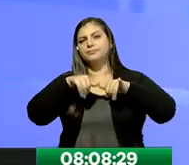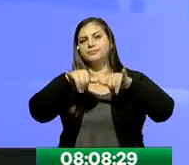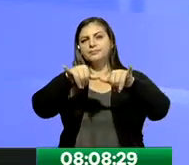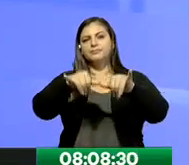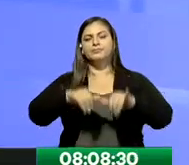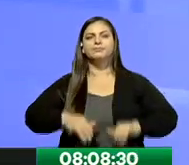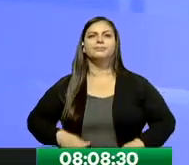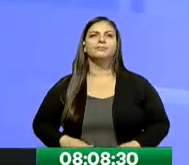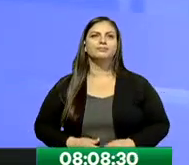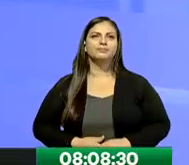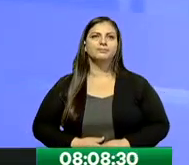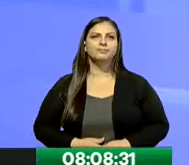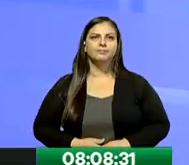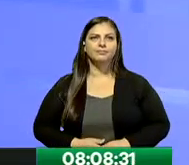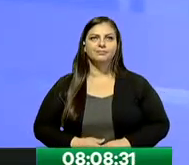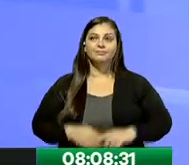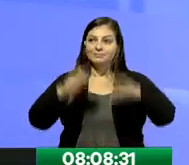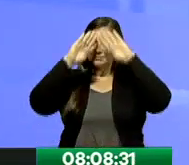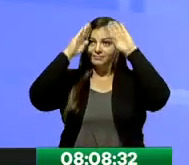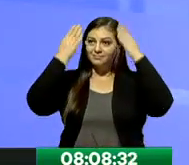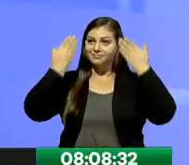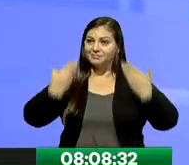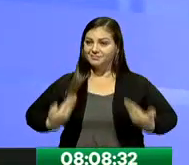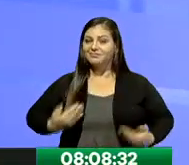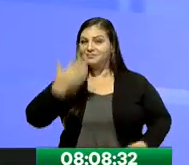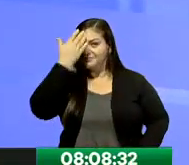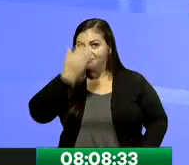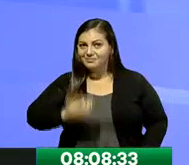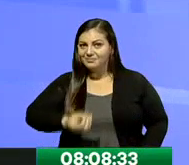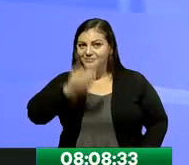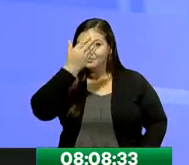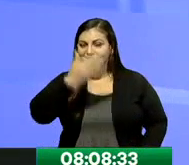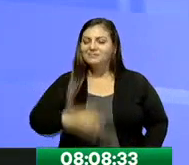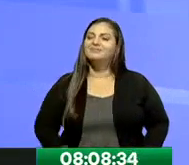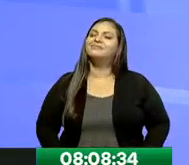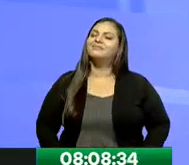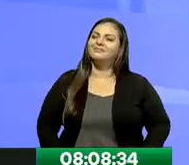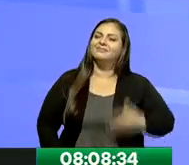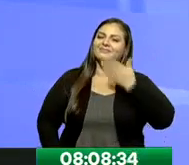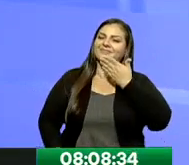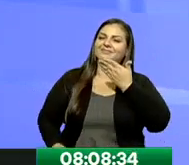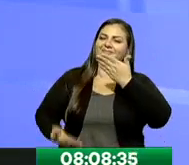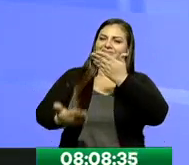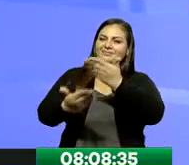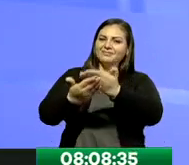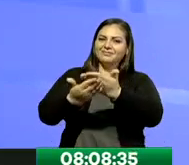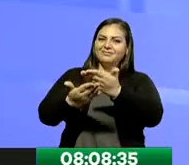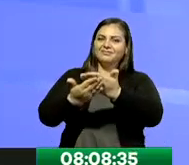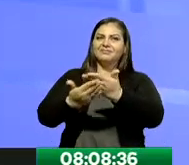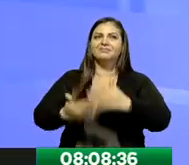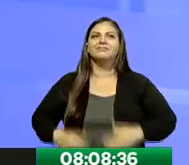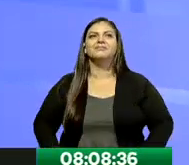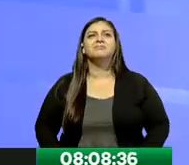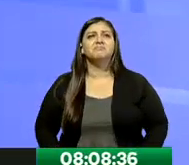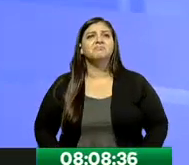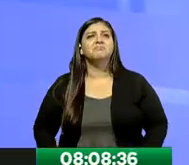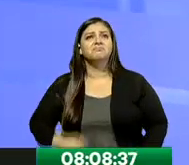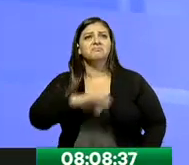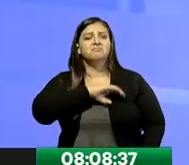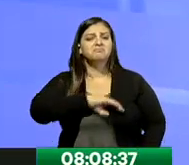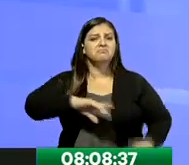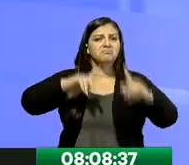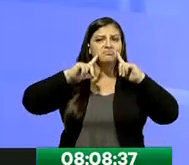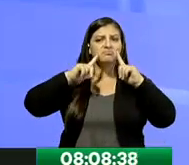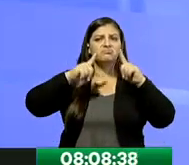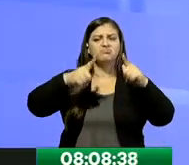desarrollo de más noticias. Rosita, sí, Rosita, buen día, saludos. Igualmente para ti, José, muchísimas gracias. Está muy bien este operativo por parte de la policía, sobre